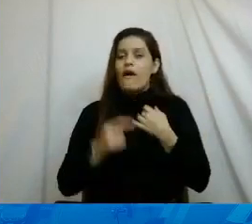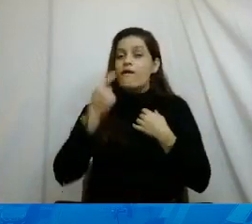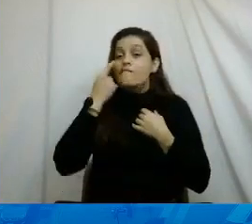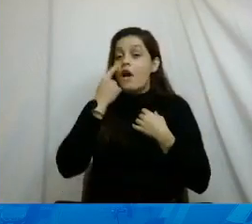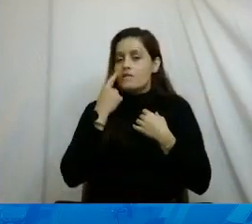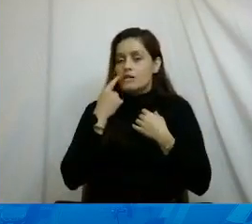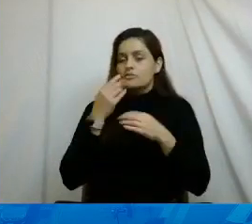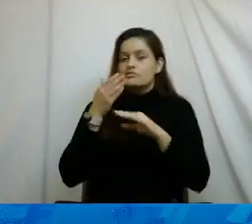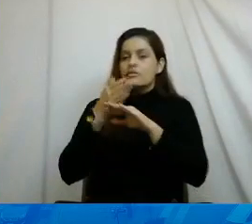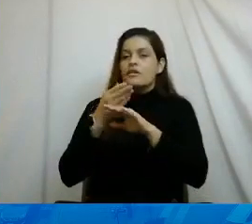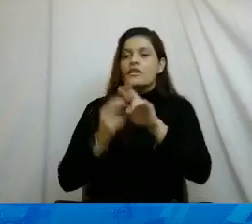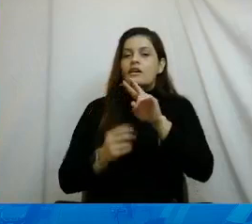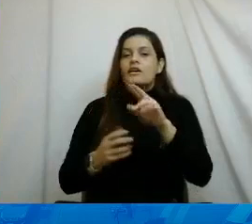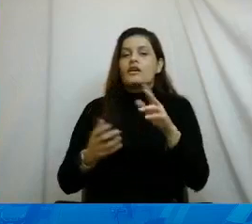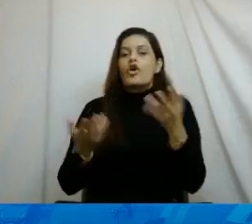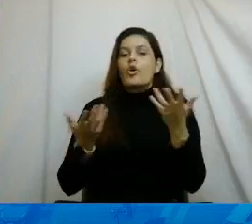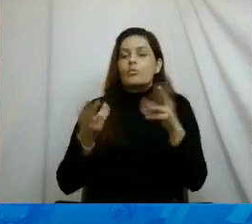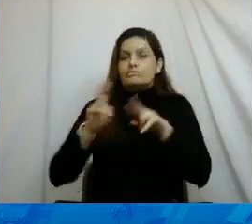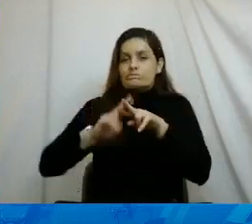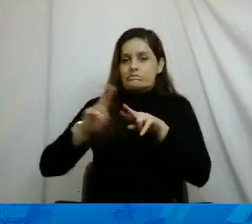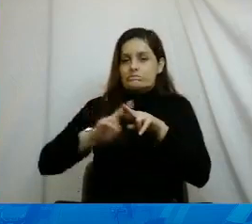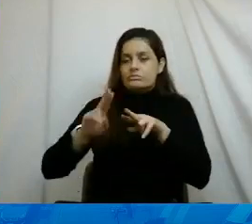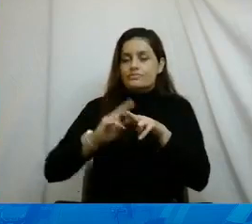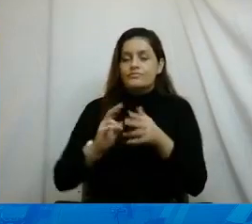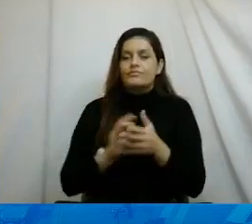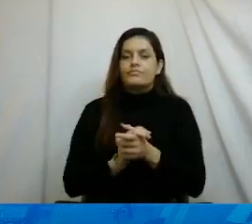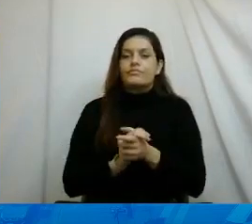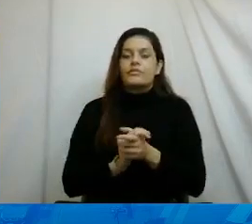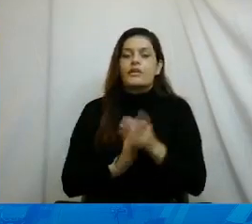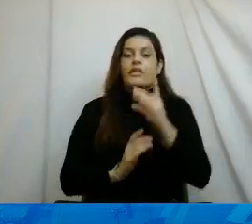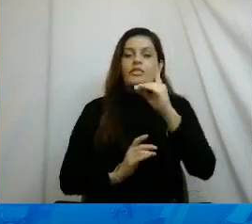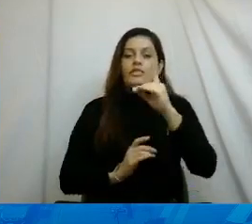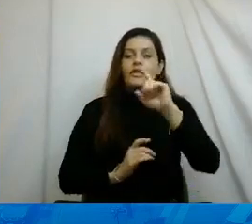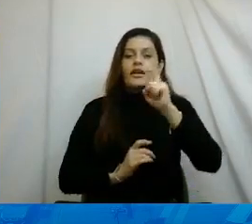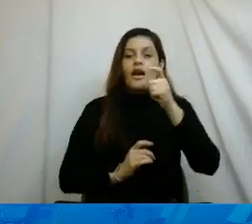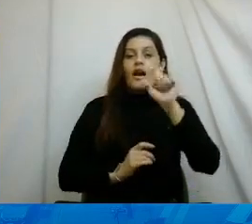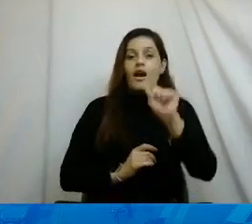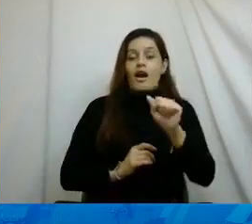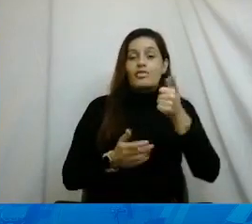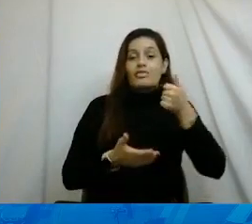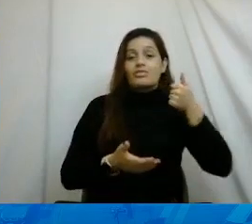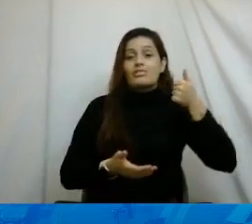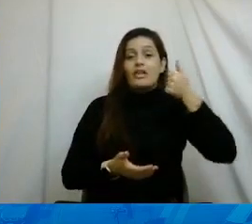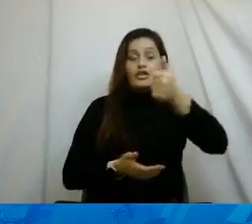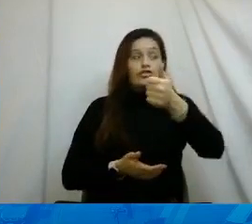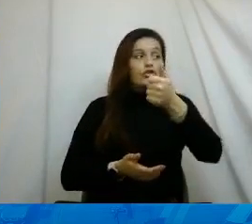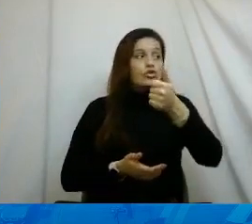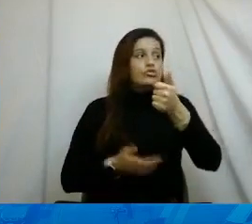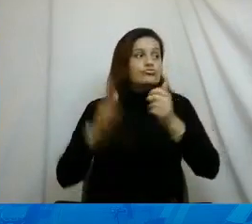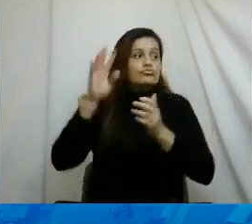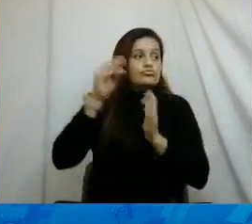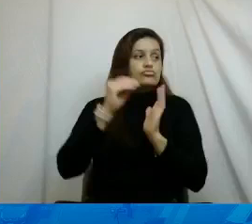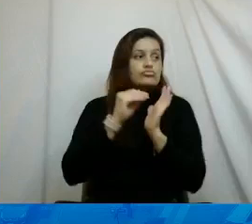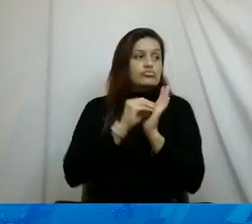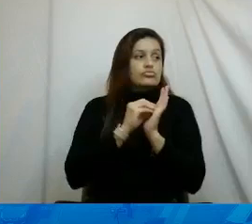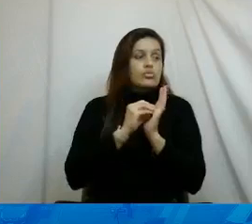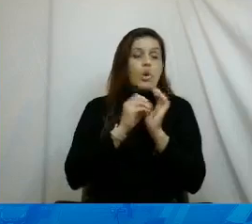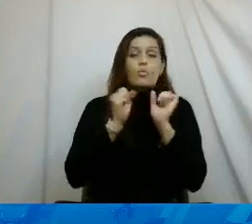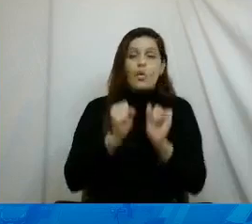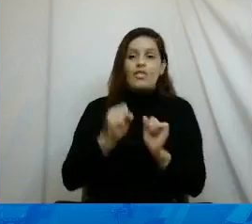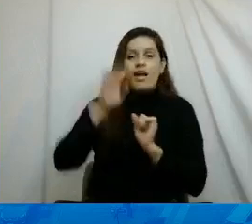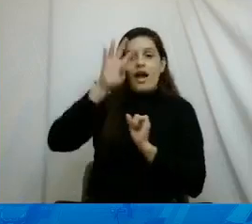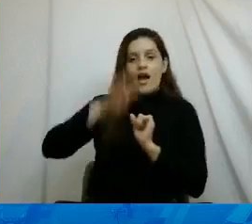de la localidad. Y el director de gestión ambiental reiterar la solicitud para que pueda enviar el